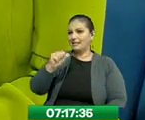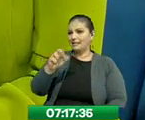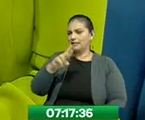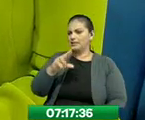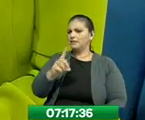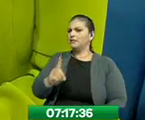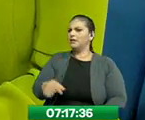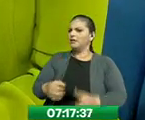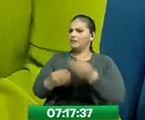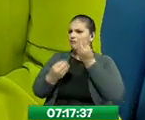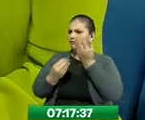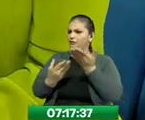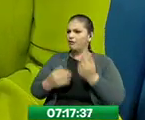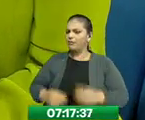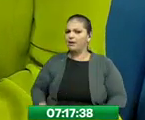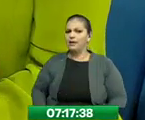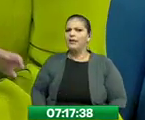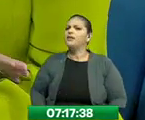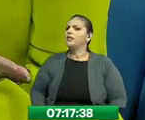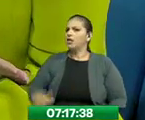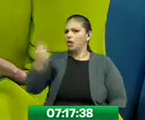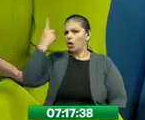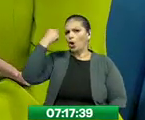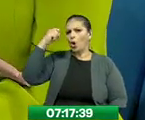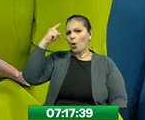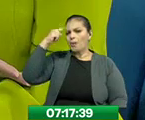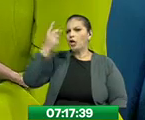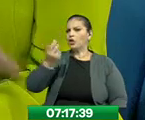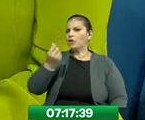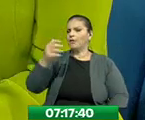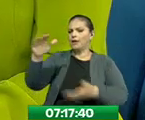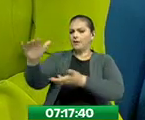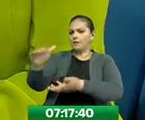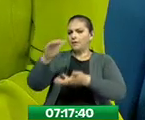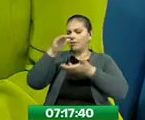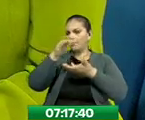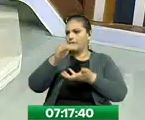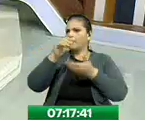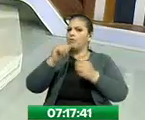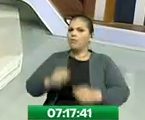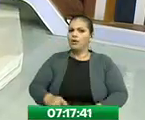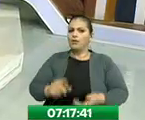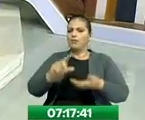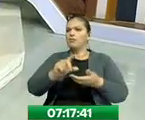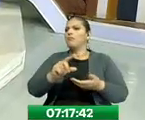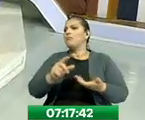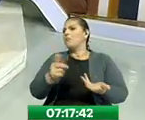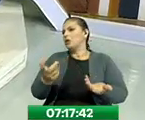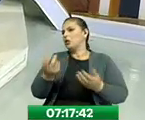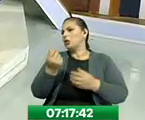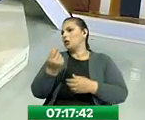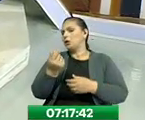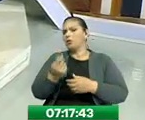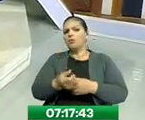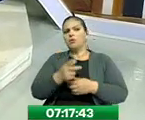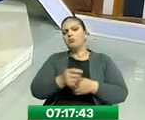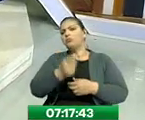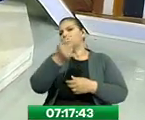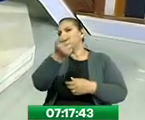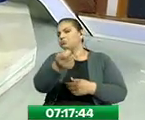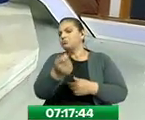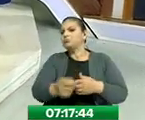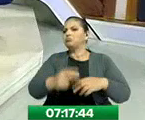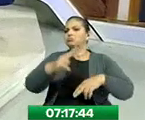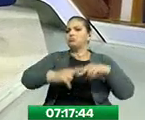para este año, ¿no es precisamente para inversiones lo que usted quiere decirme? Lo que quiero decir es que el grueso de esto de aquí va a servir para